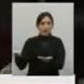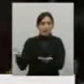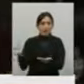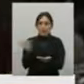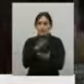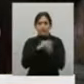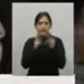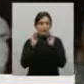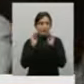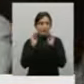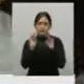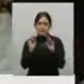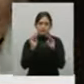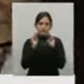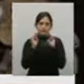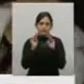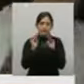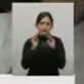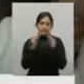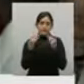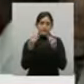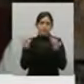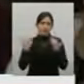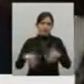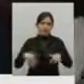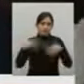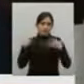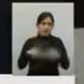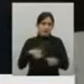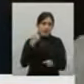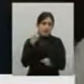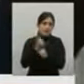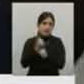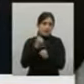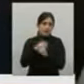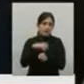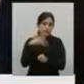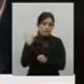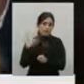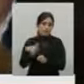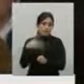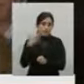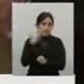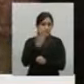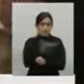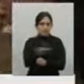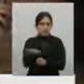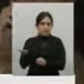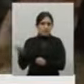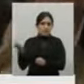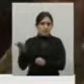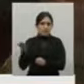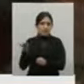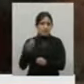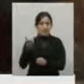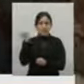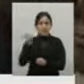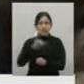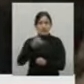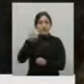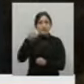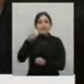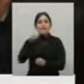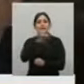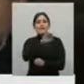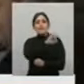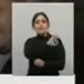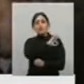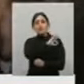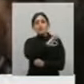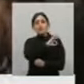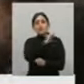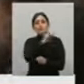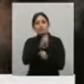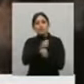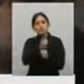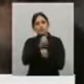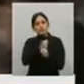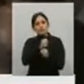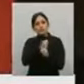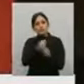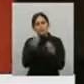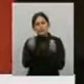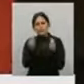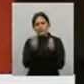hecho, recorrí muchísimo en los últimos 6 años, pero me queda por ver mucho más todavía,